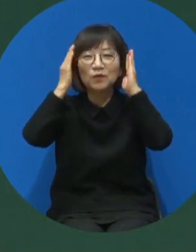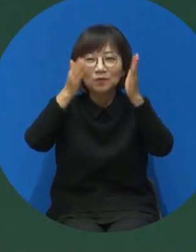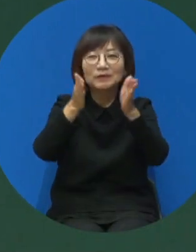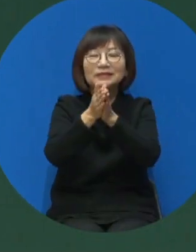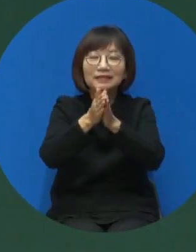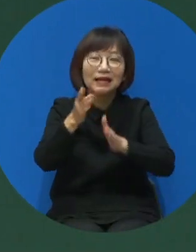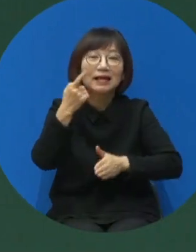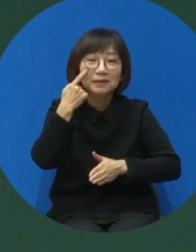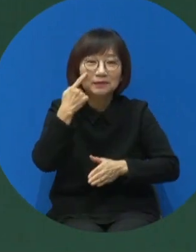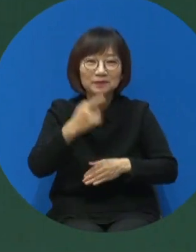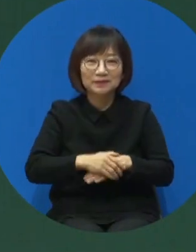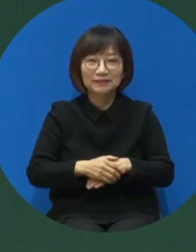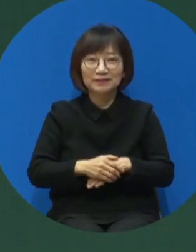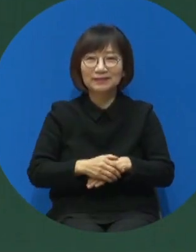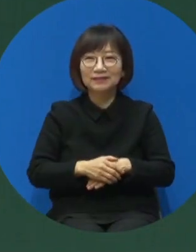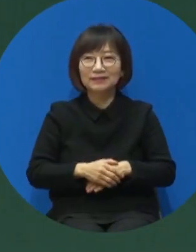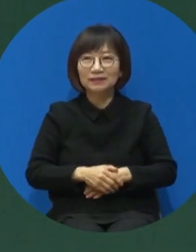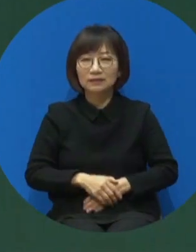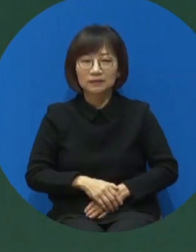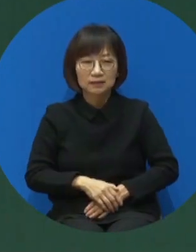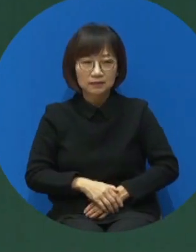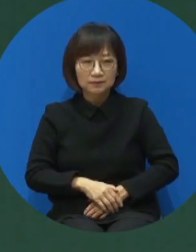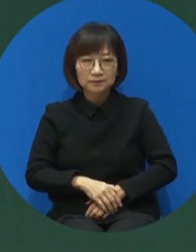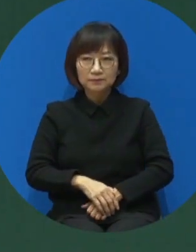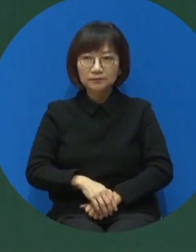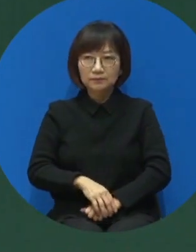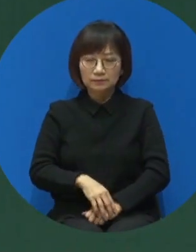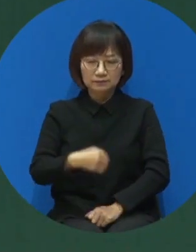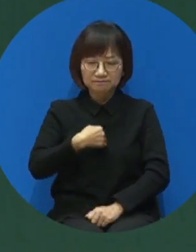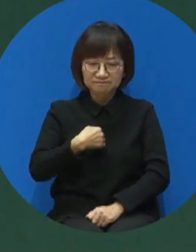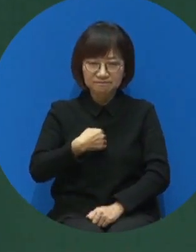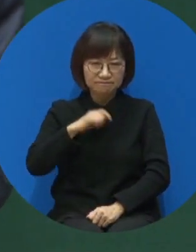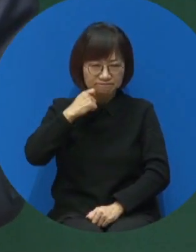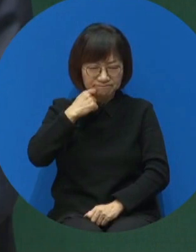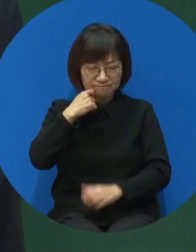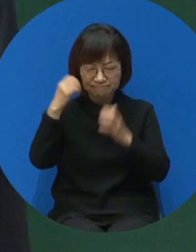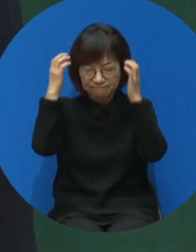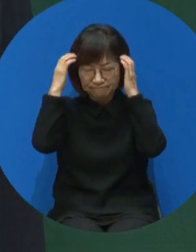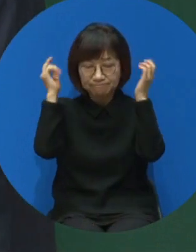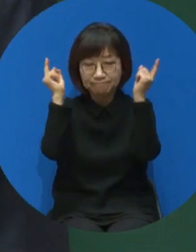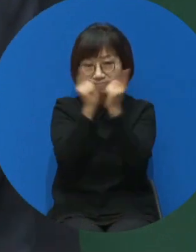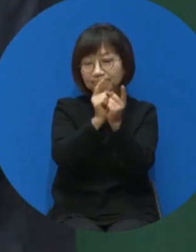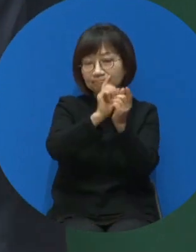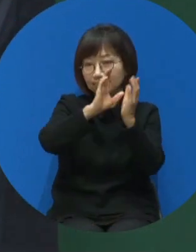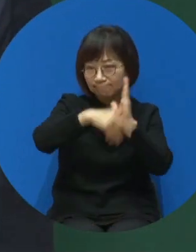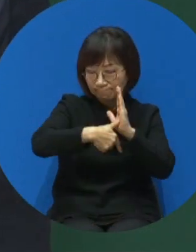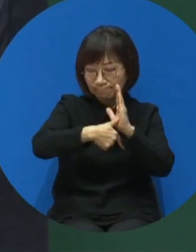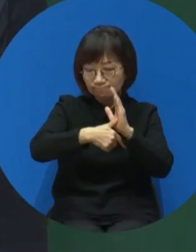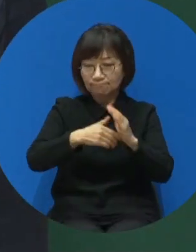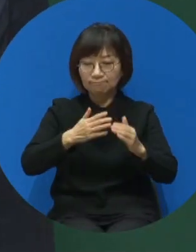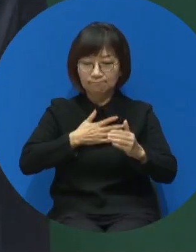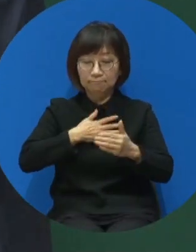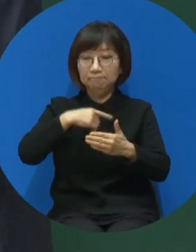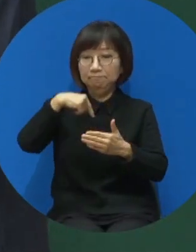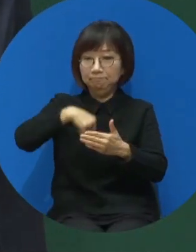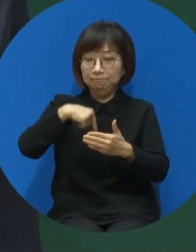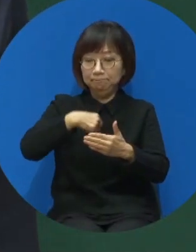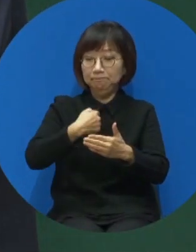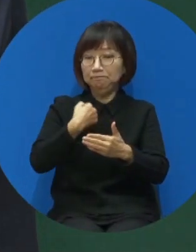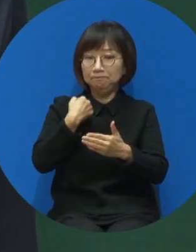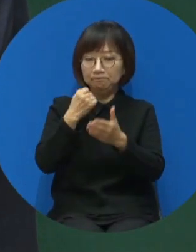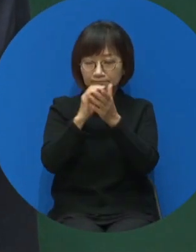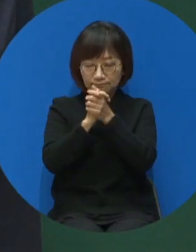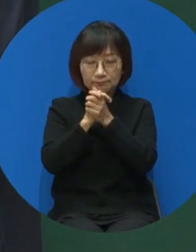seguro de vido hombro jean deán y otro entonces quiere decir que con la fe esté en que hacer que esto se establezca dentro del polémico